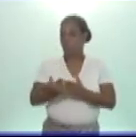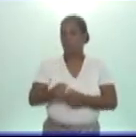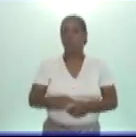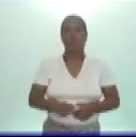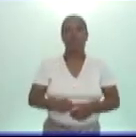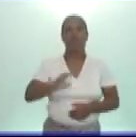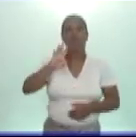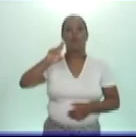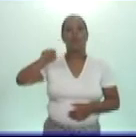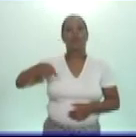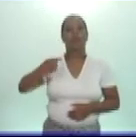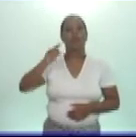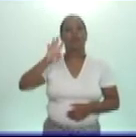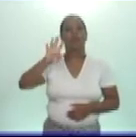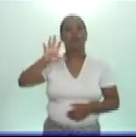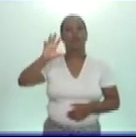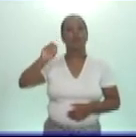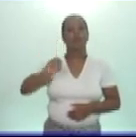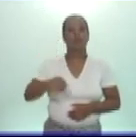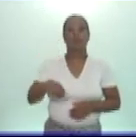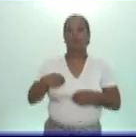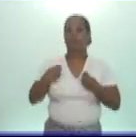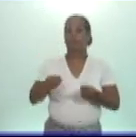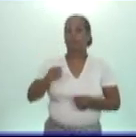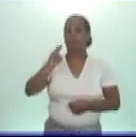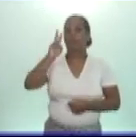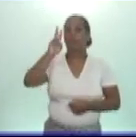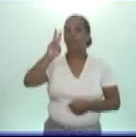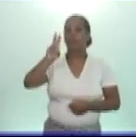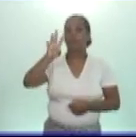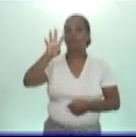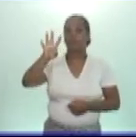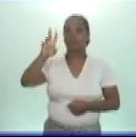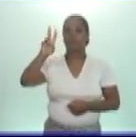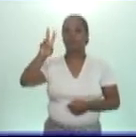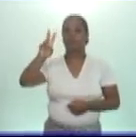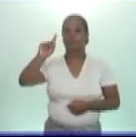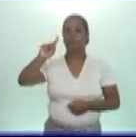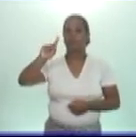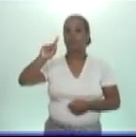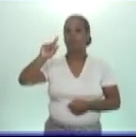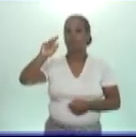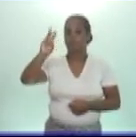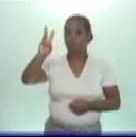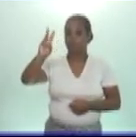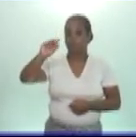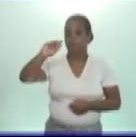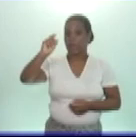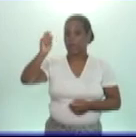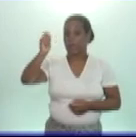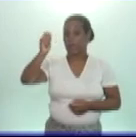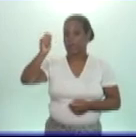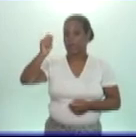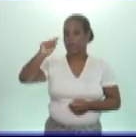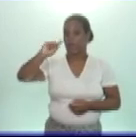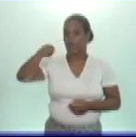40,50 y eso me da 243 pesos con 30 centavos. Eso es lo que sé de este